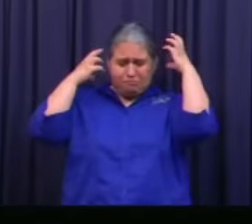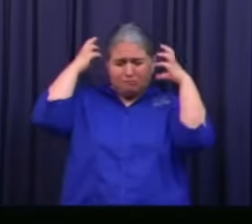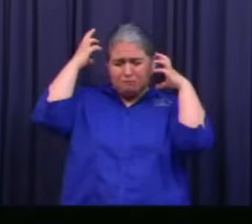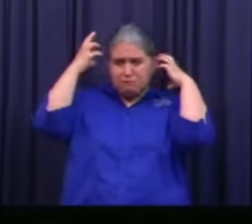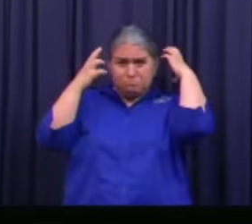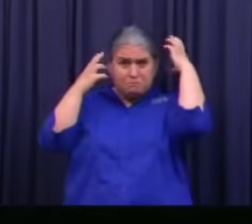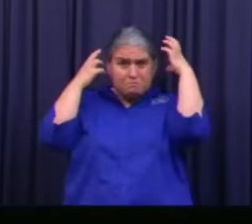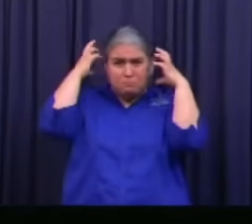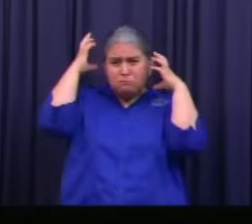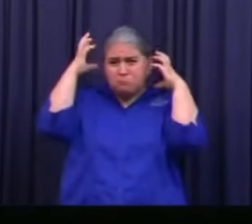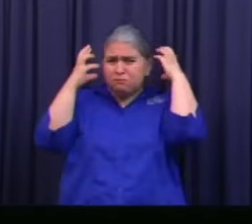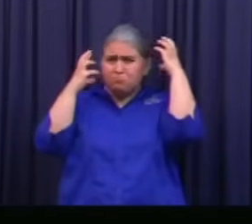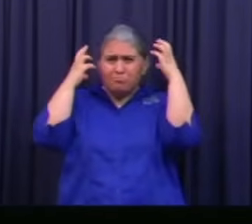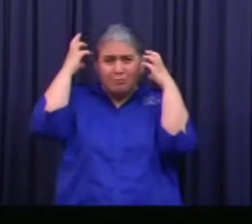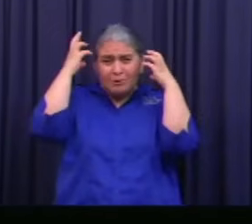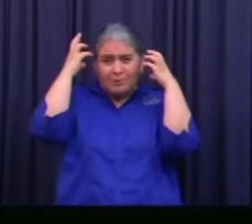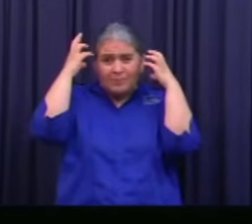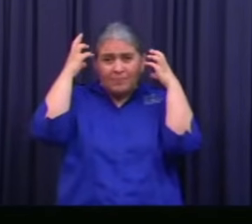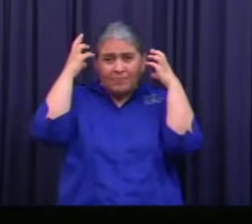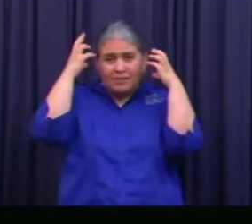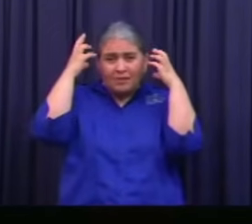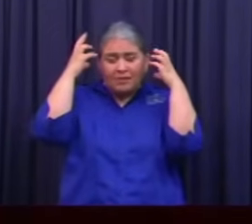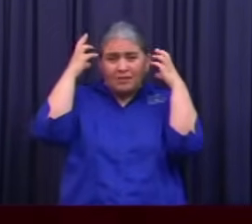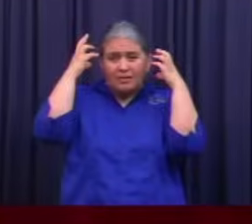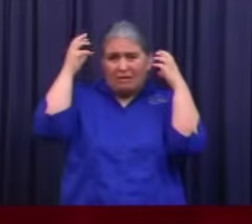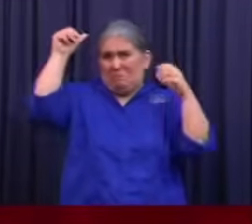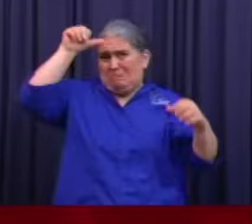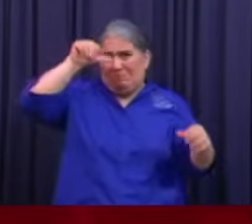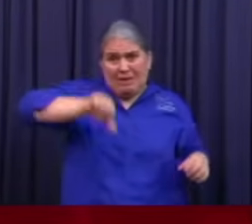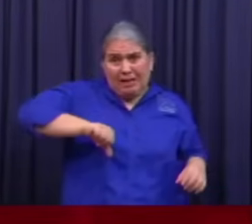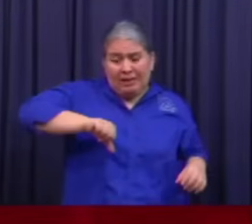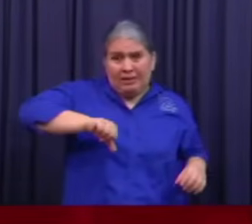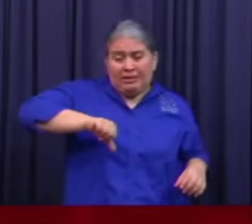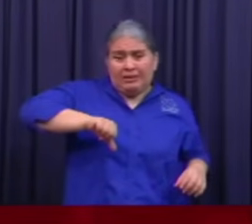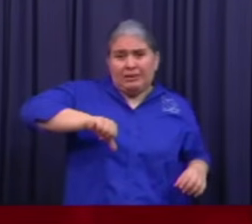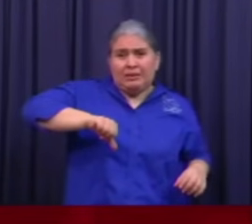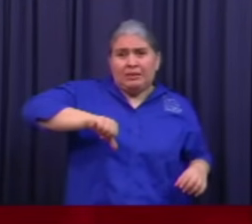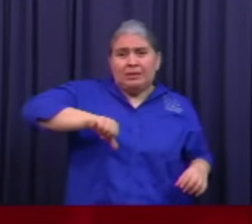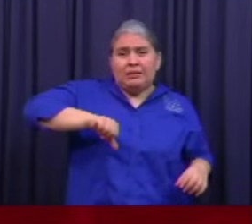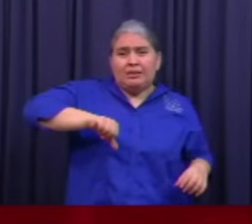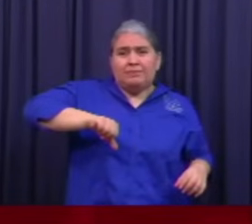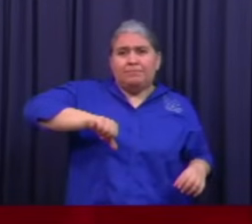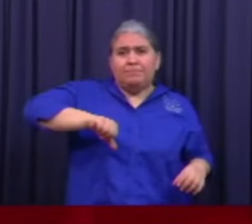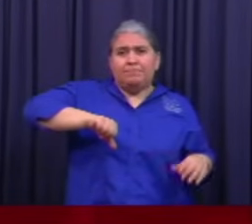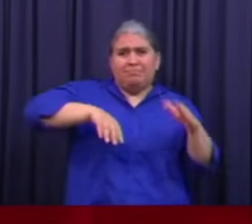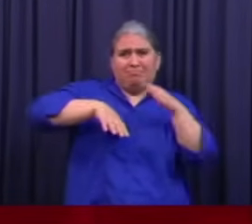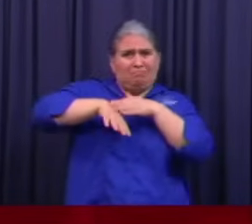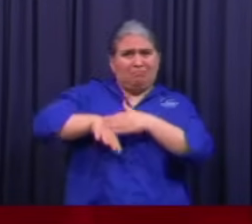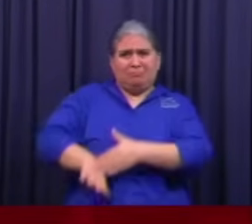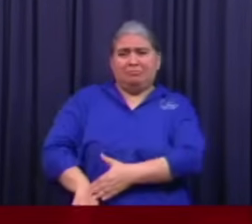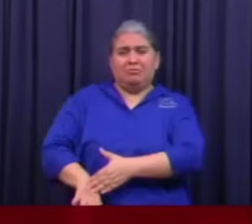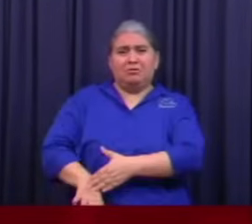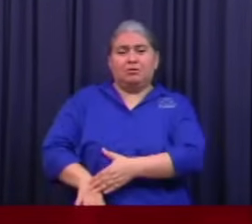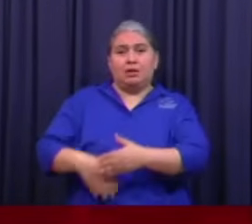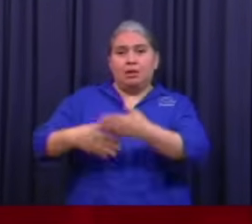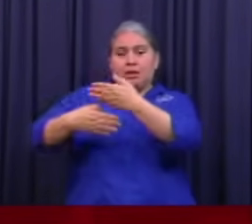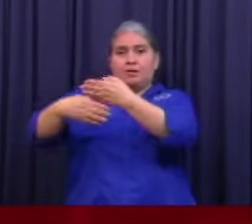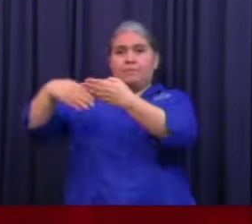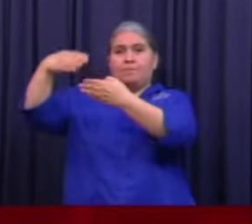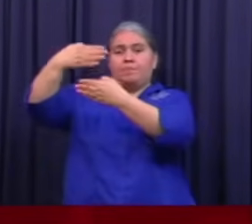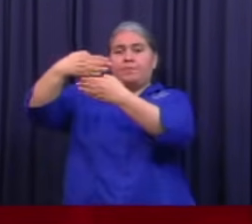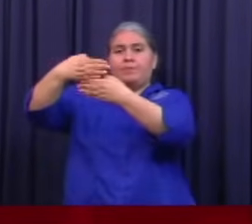aflicción y en oprobio la muralla de Jerusalén está